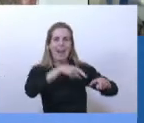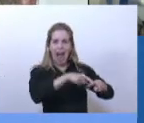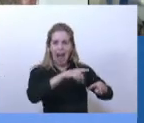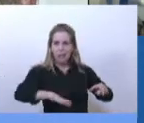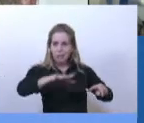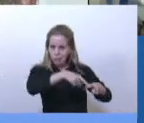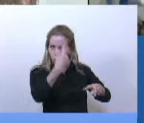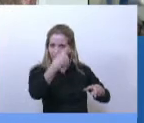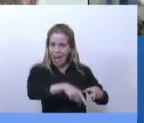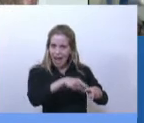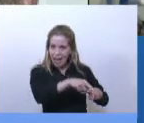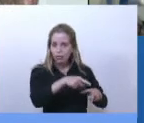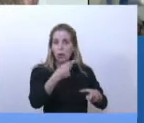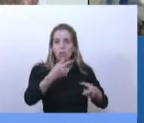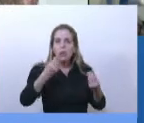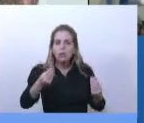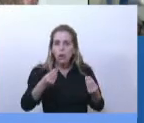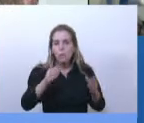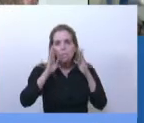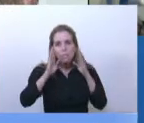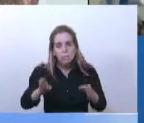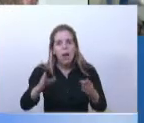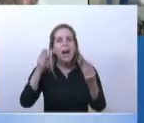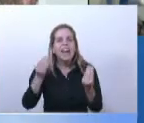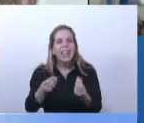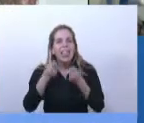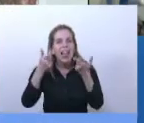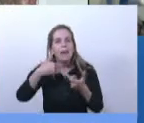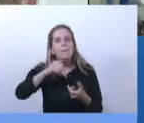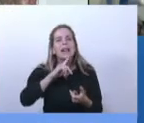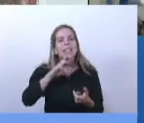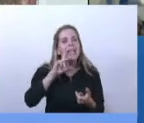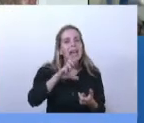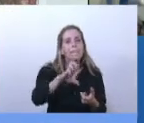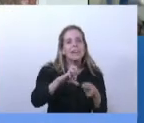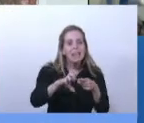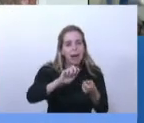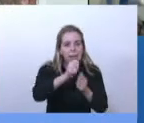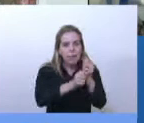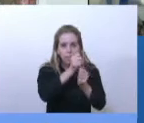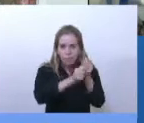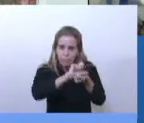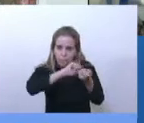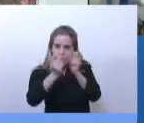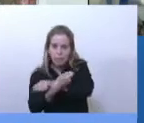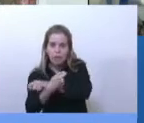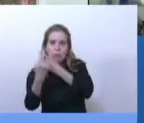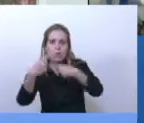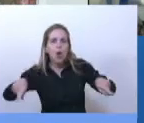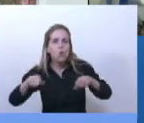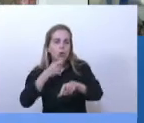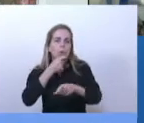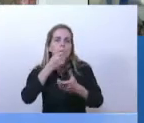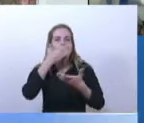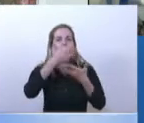orientadas a la biomasa que entregan materias primas que rápidamente es transformada en productos de corto ciclo de vida como el